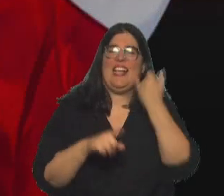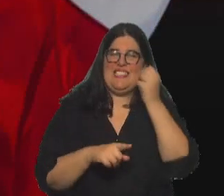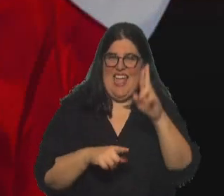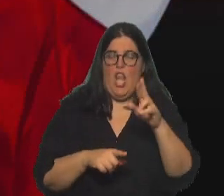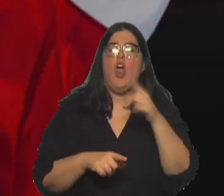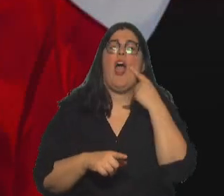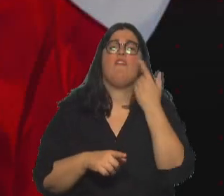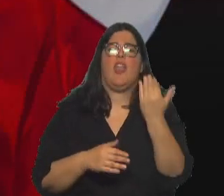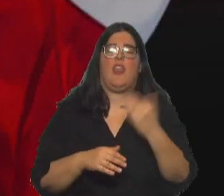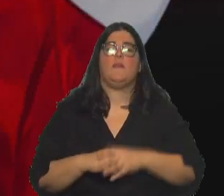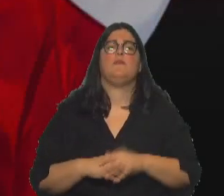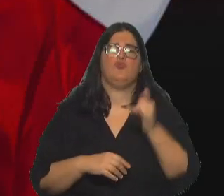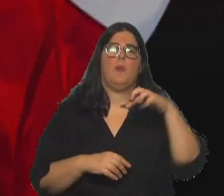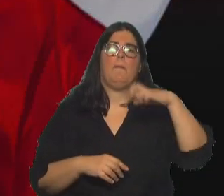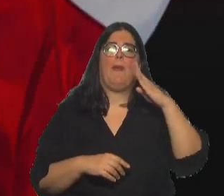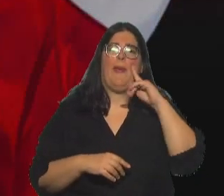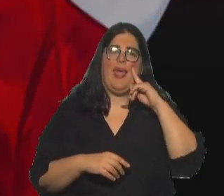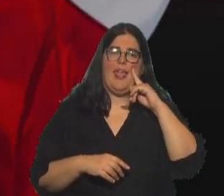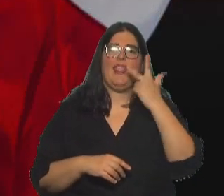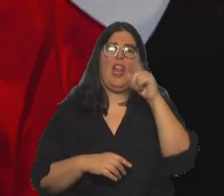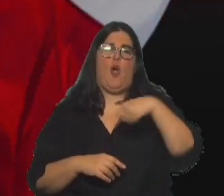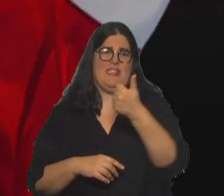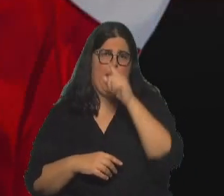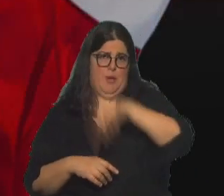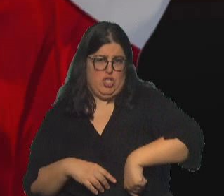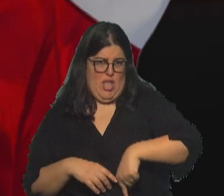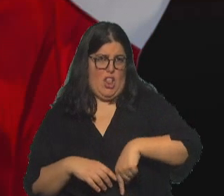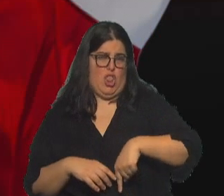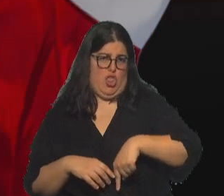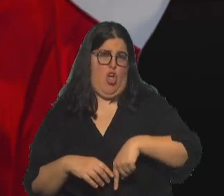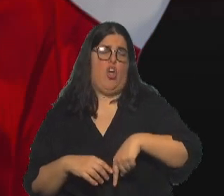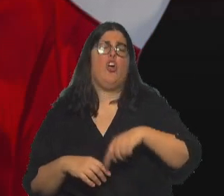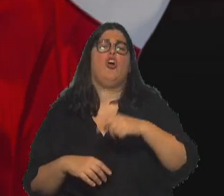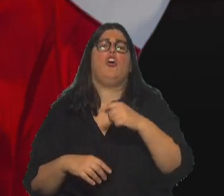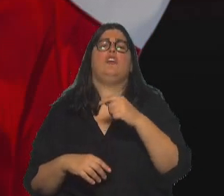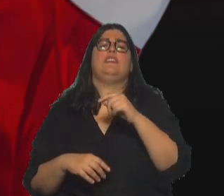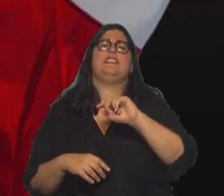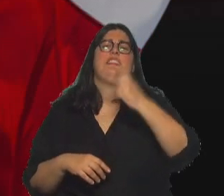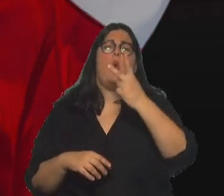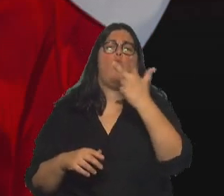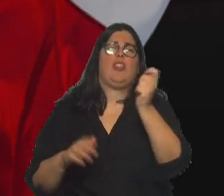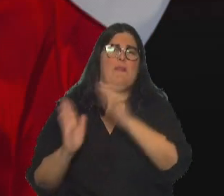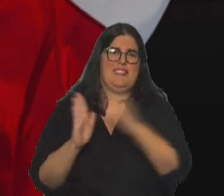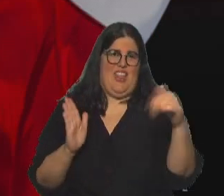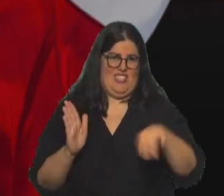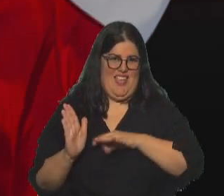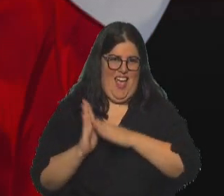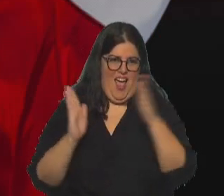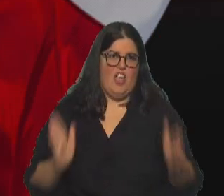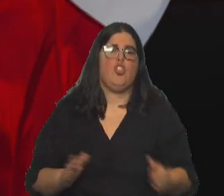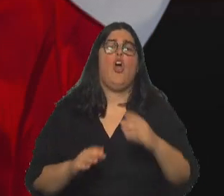a ver, Pablo. El PBI 3,6% en el segundo trimestre de 2023. La inflación alcanzó